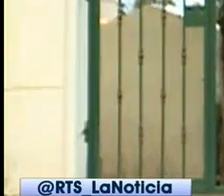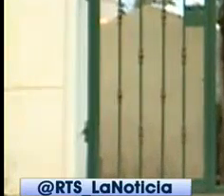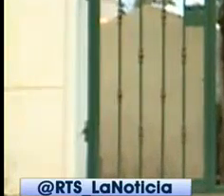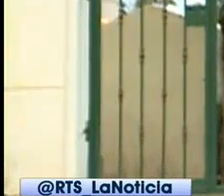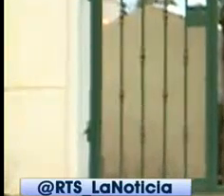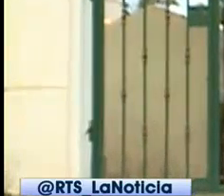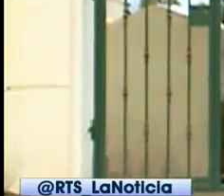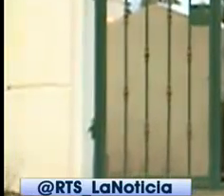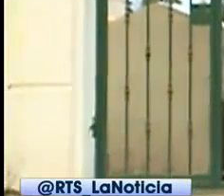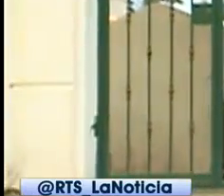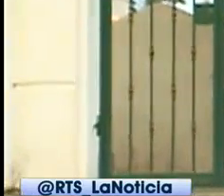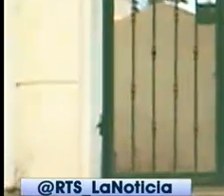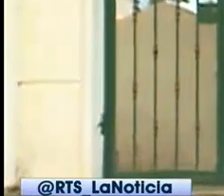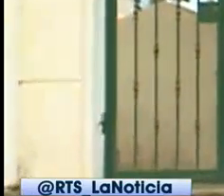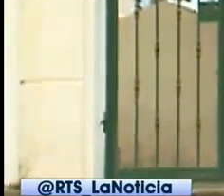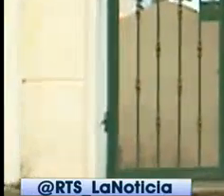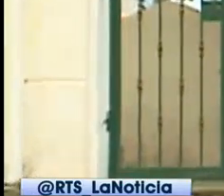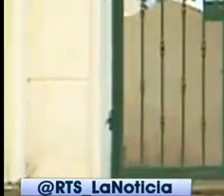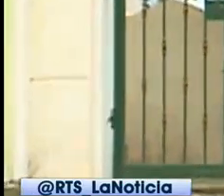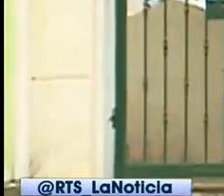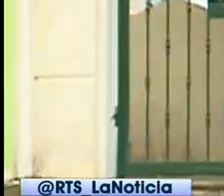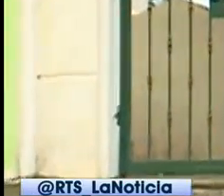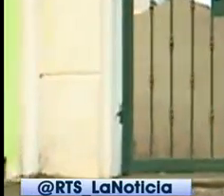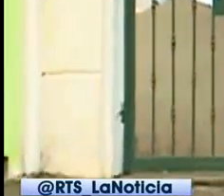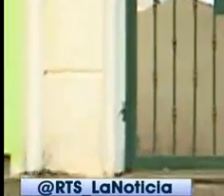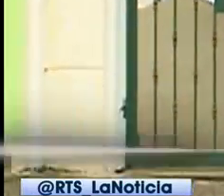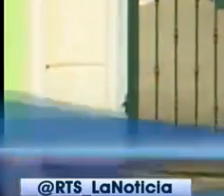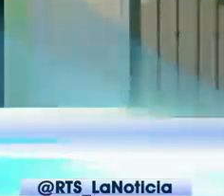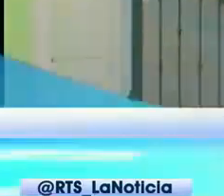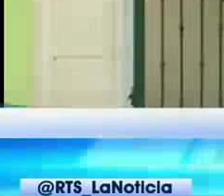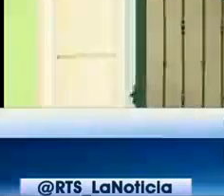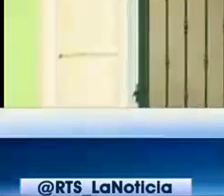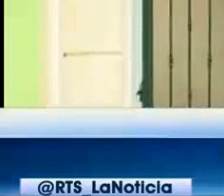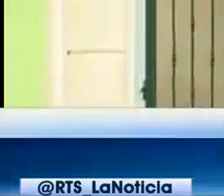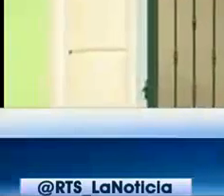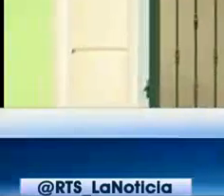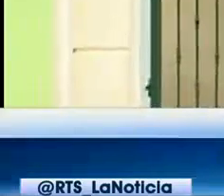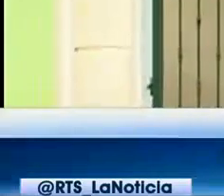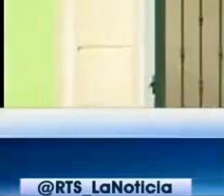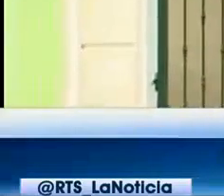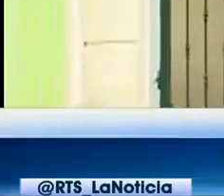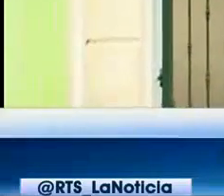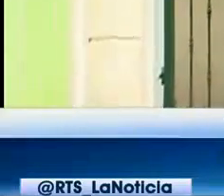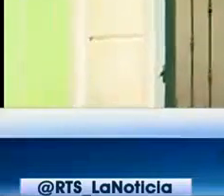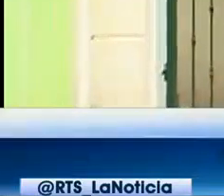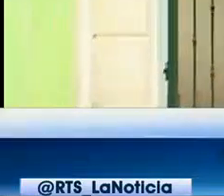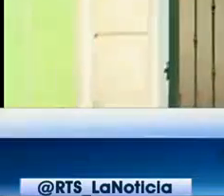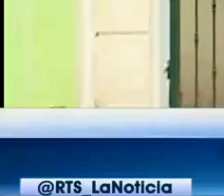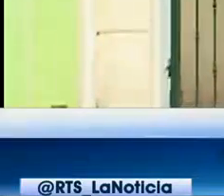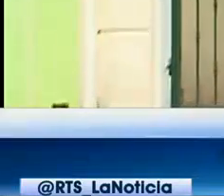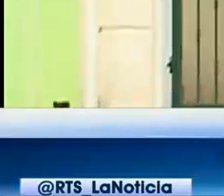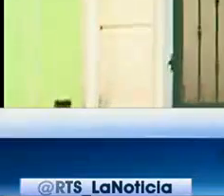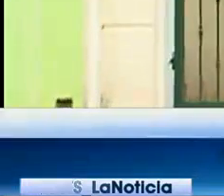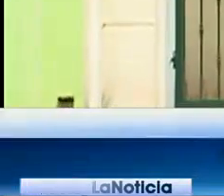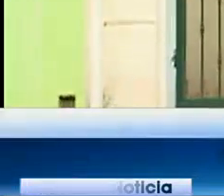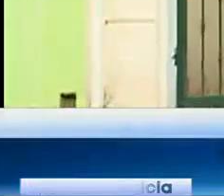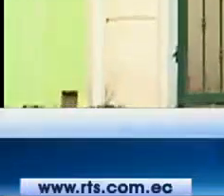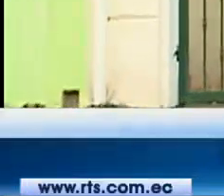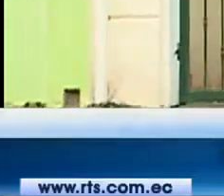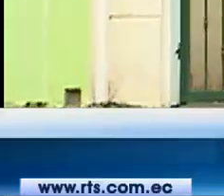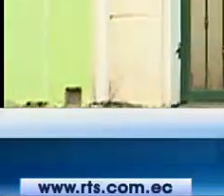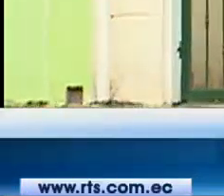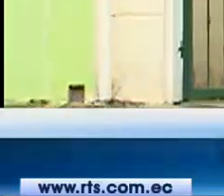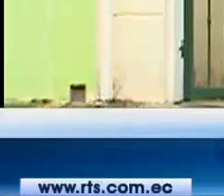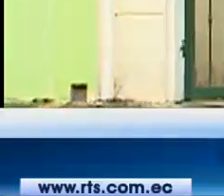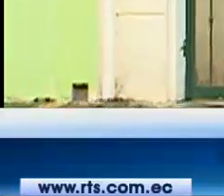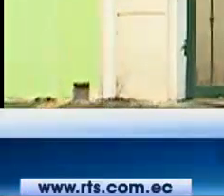de las particularidades de aquí es que a la gente mayor se le conoce como tíos y tías, como un signo de respeto. Karina Musso nos va a contar